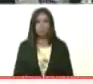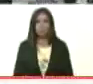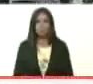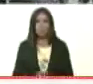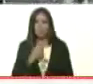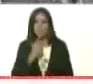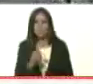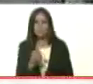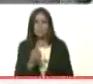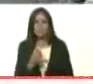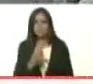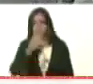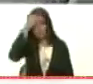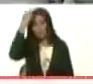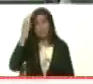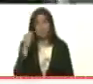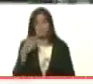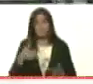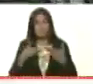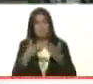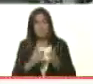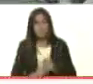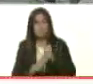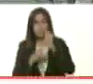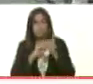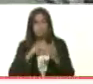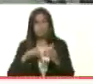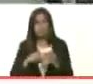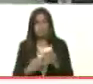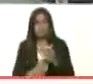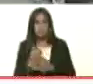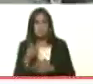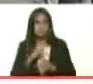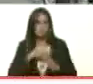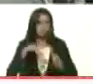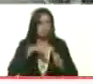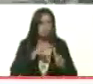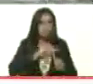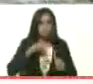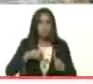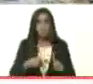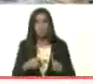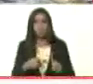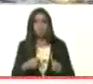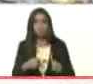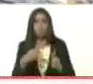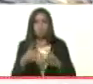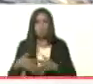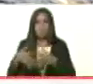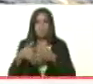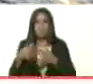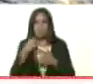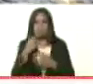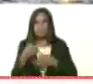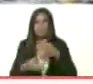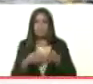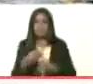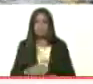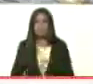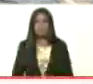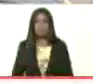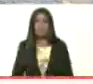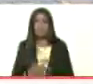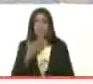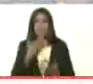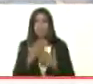Taret? Dame una orientación, Taret. El más perseguido del imperialismo, ¿qué dice? Gracias,